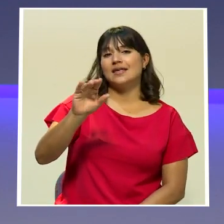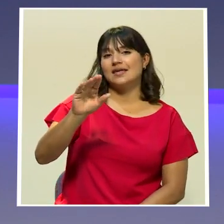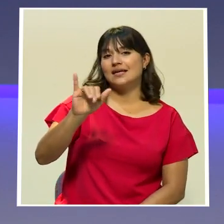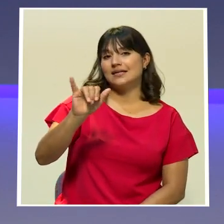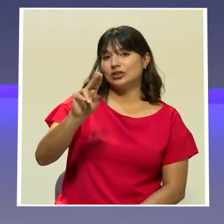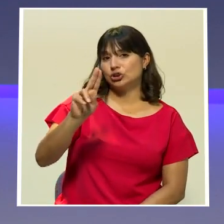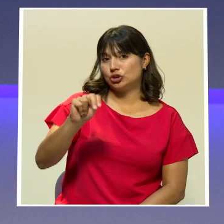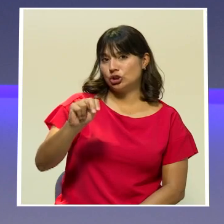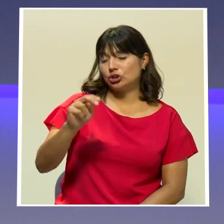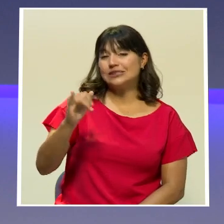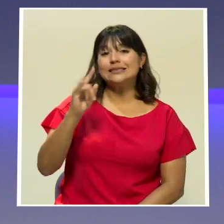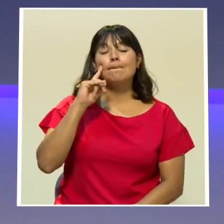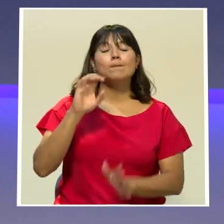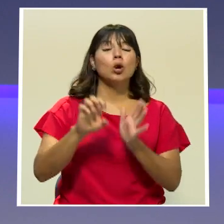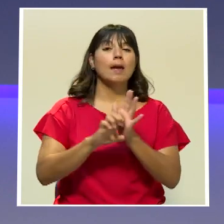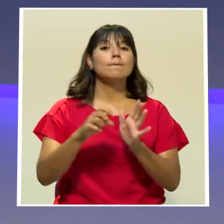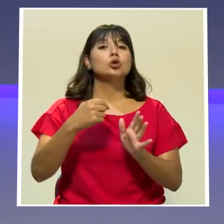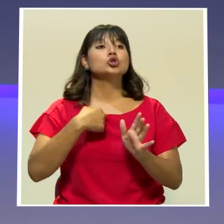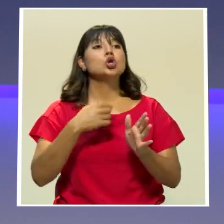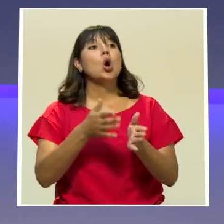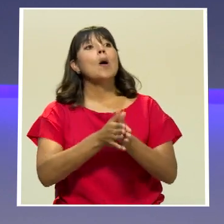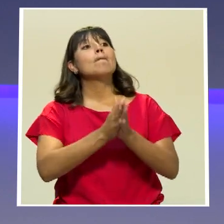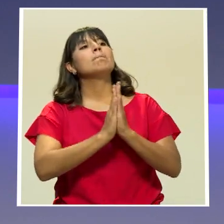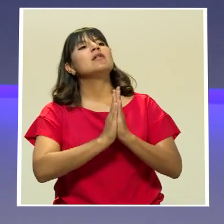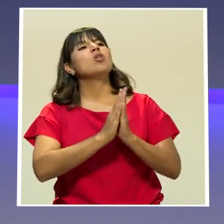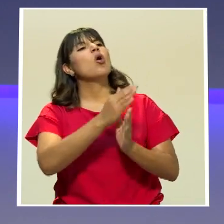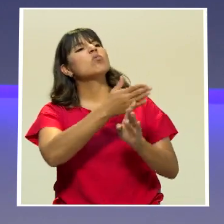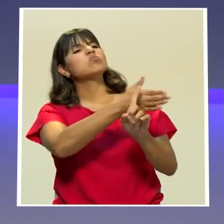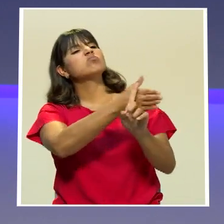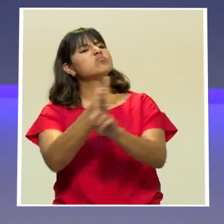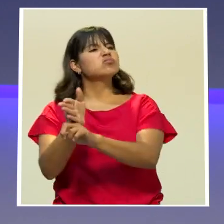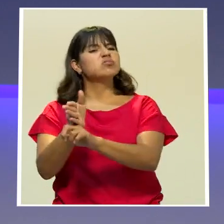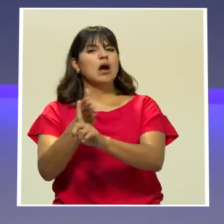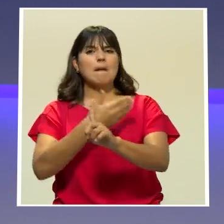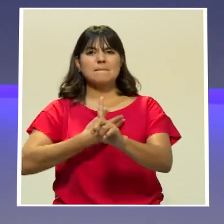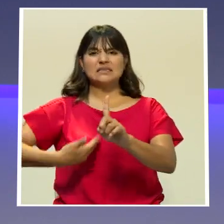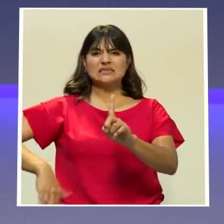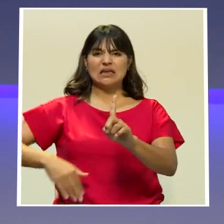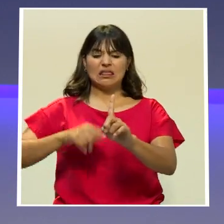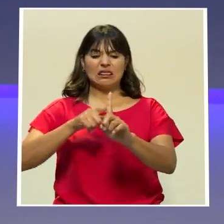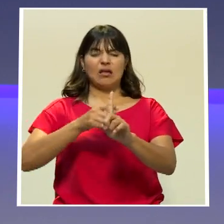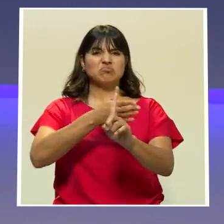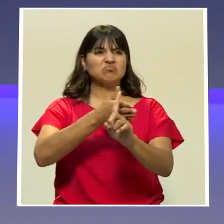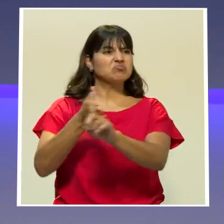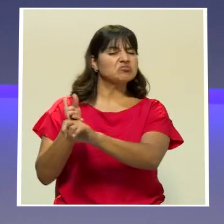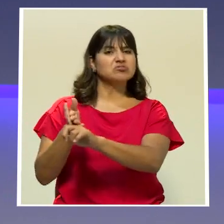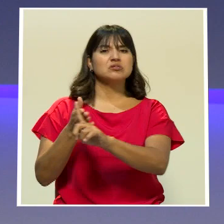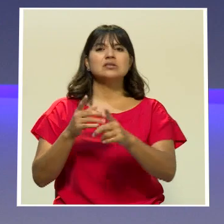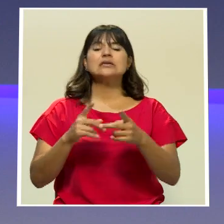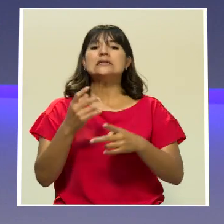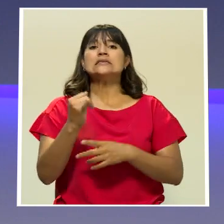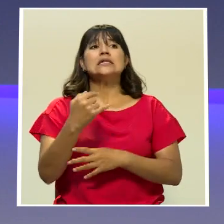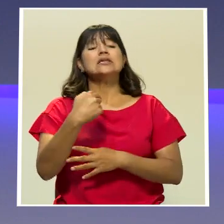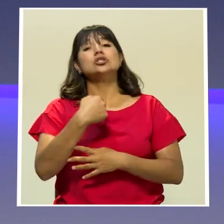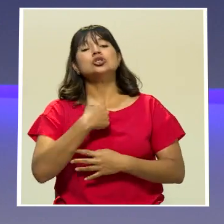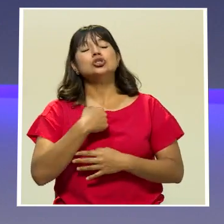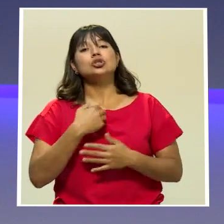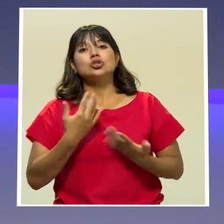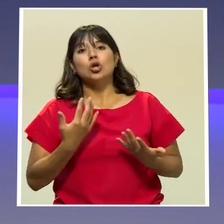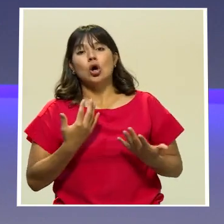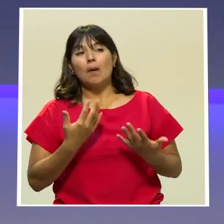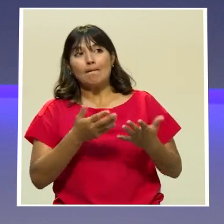estoy pidiendo un golpe de Estado o estoy llamando a una insurrección,